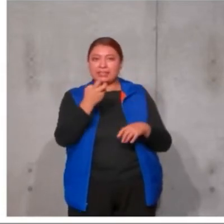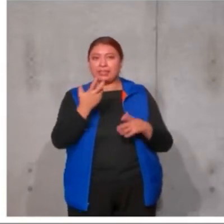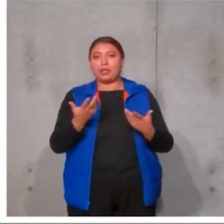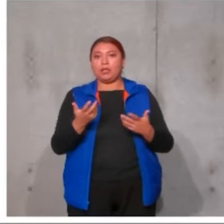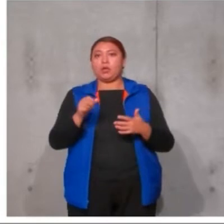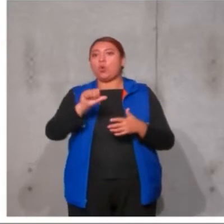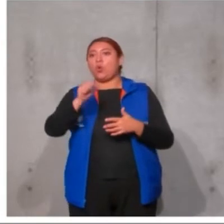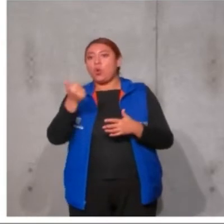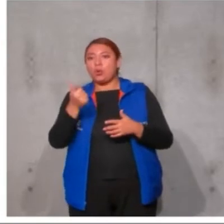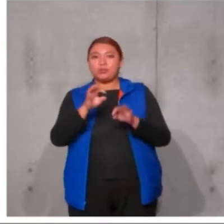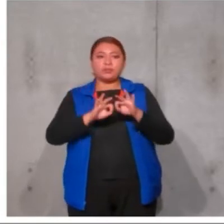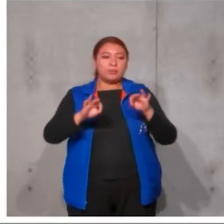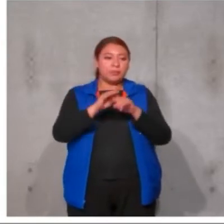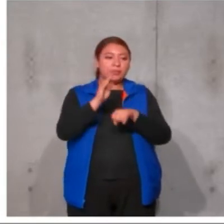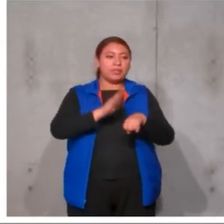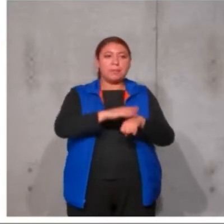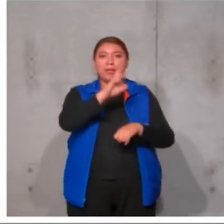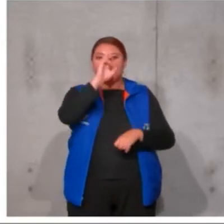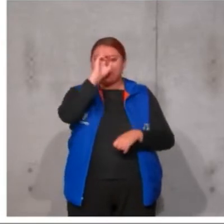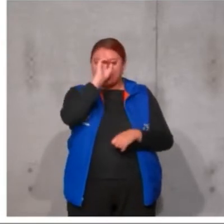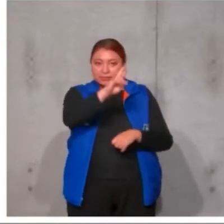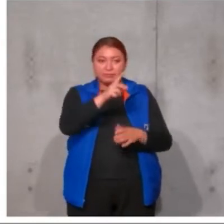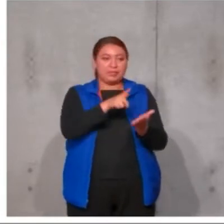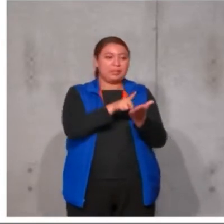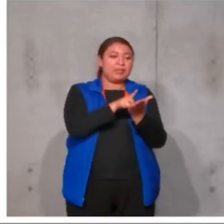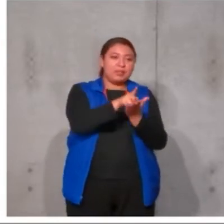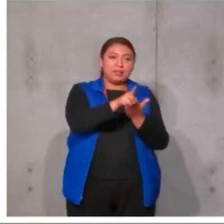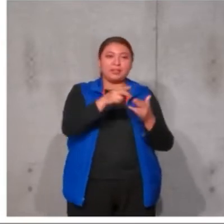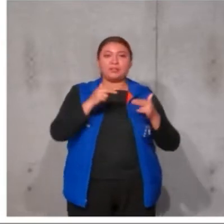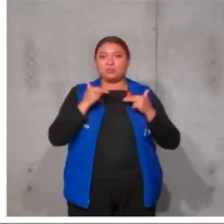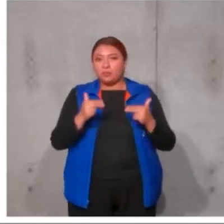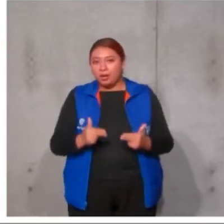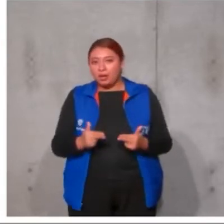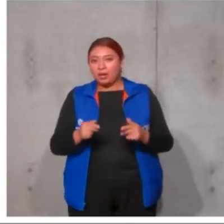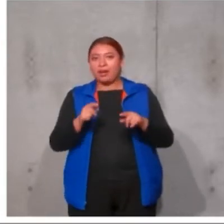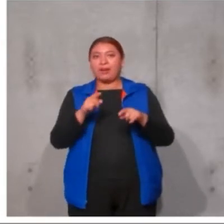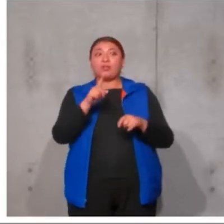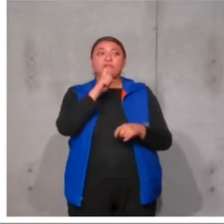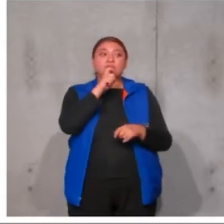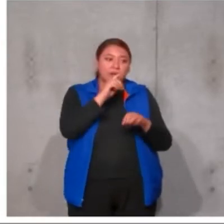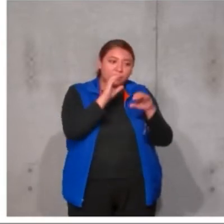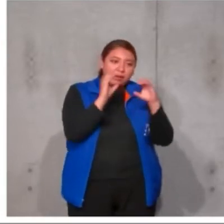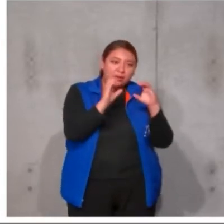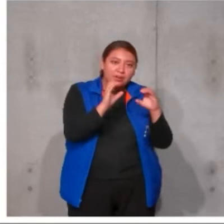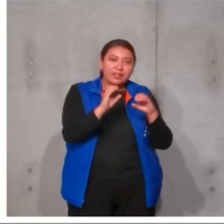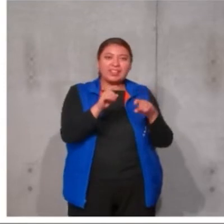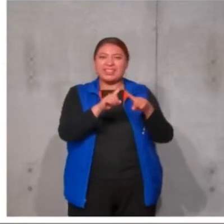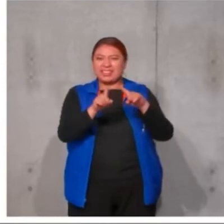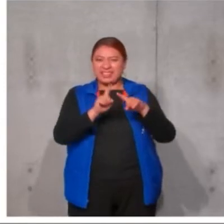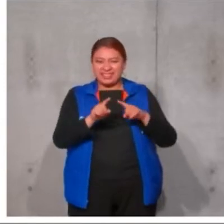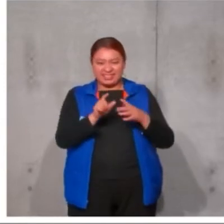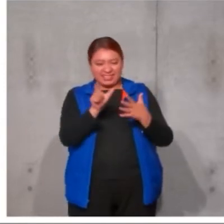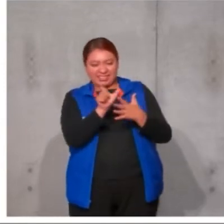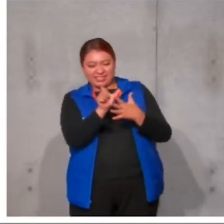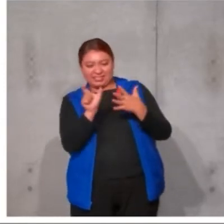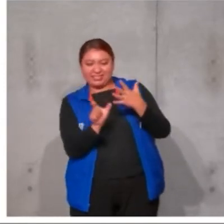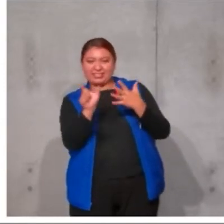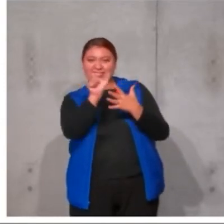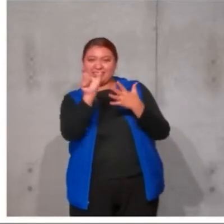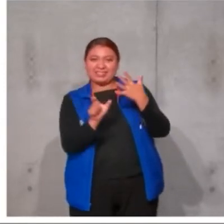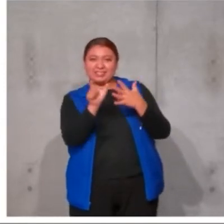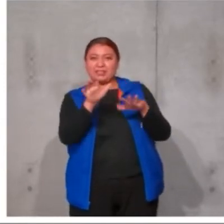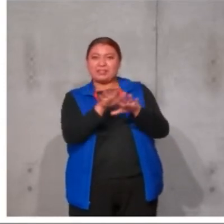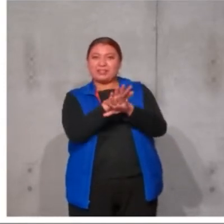la transparencia, luego le importa el respeto a la promoción de derechos humanos, luego el cuidado del agua y por último la calidad del